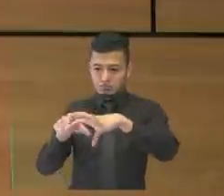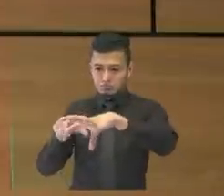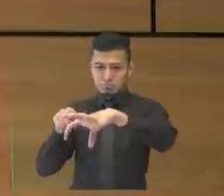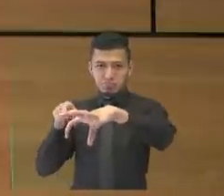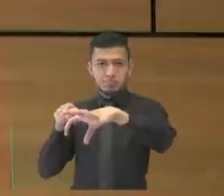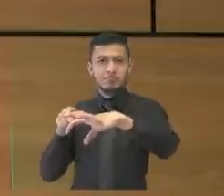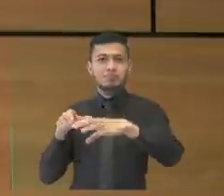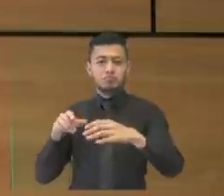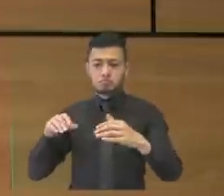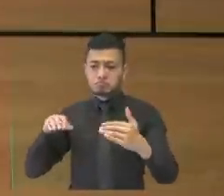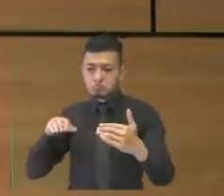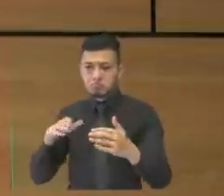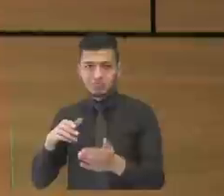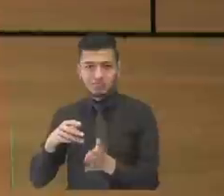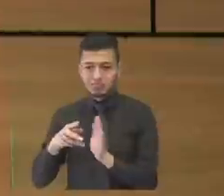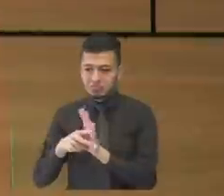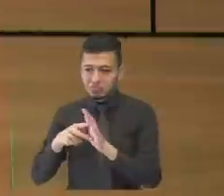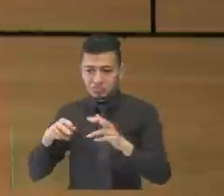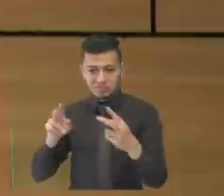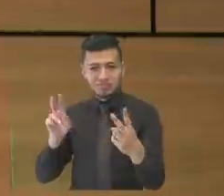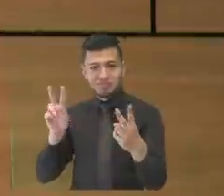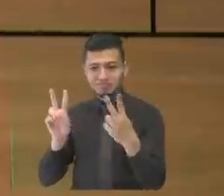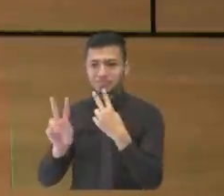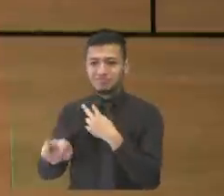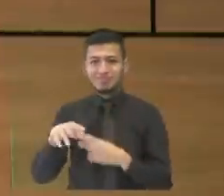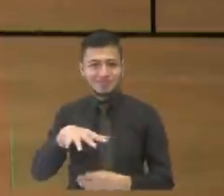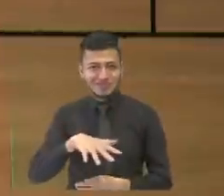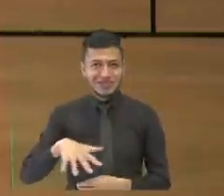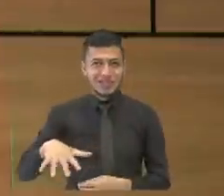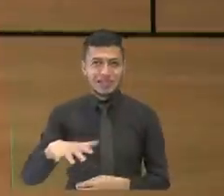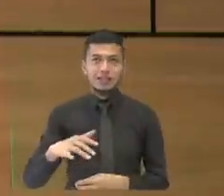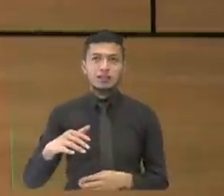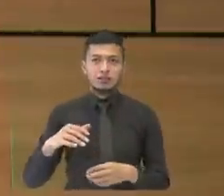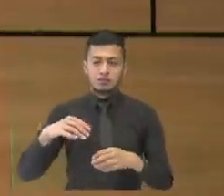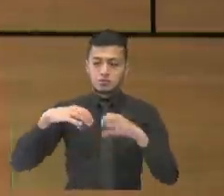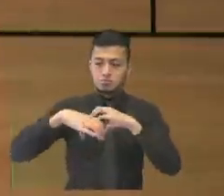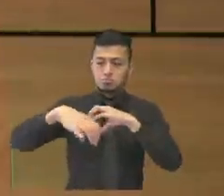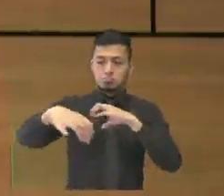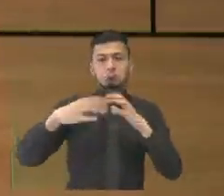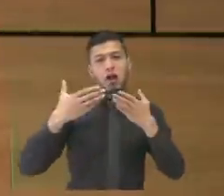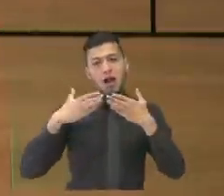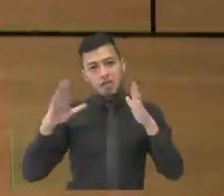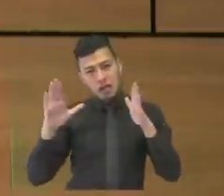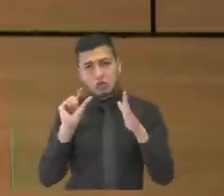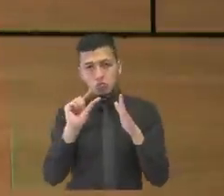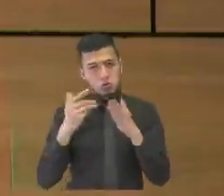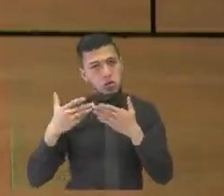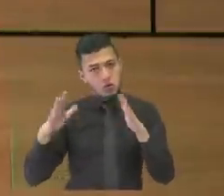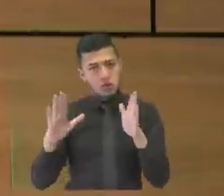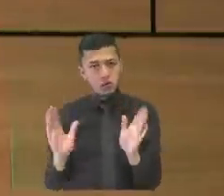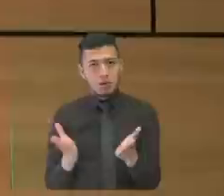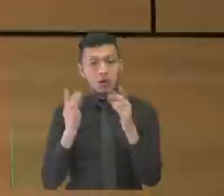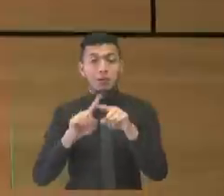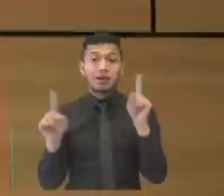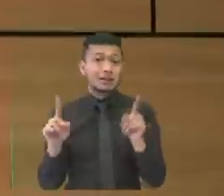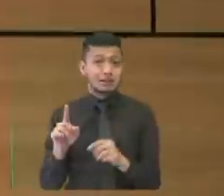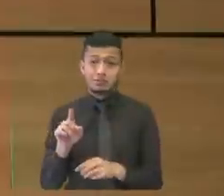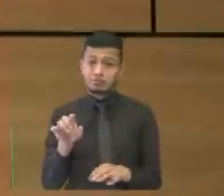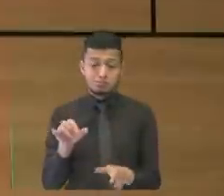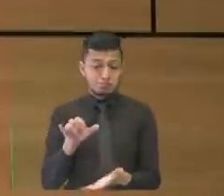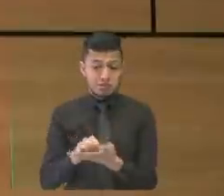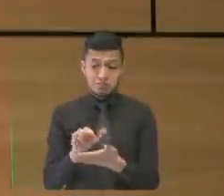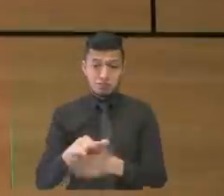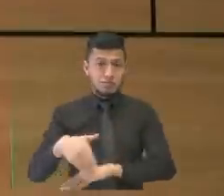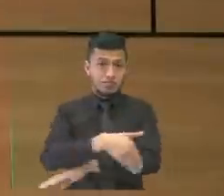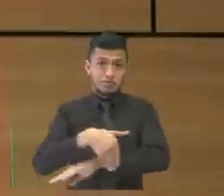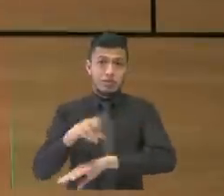ida, habría una carrilera de vuelta, habría unas estaciones un poco más abiertas, ¿sí? Pero dividiría la séptima, al igual que lo hace una